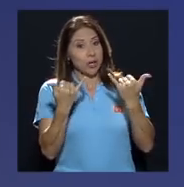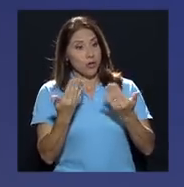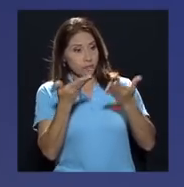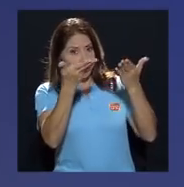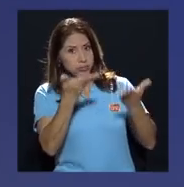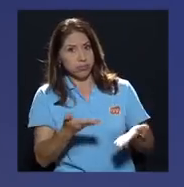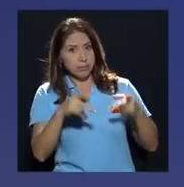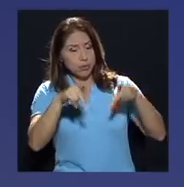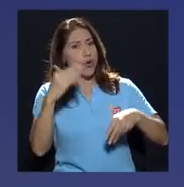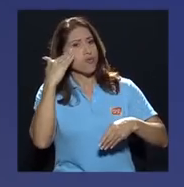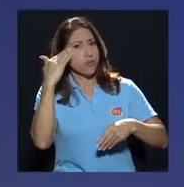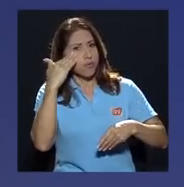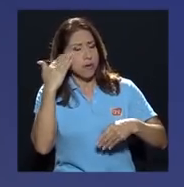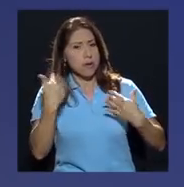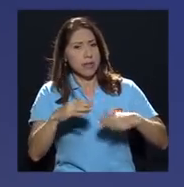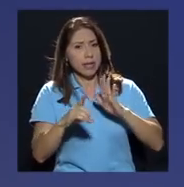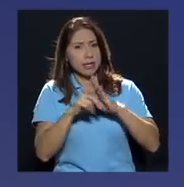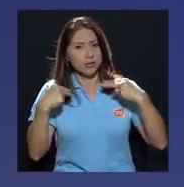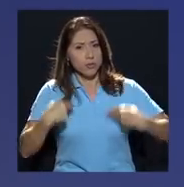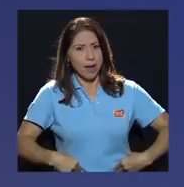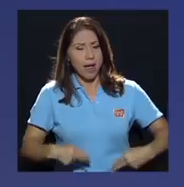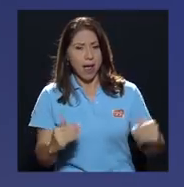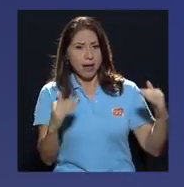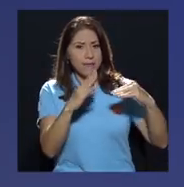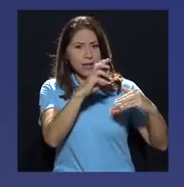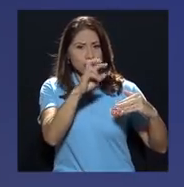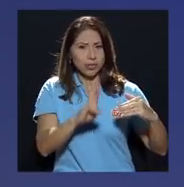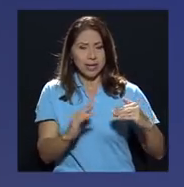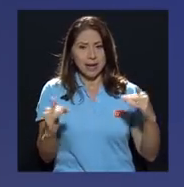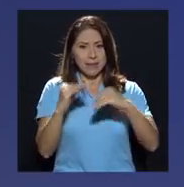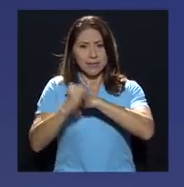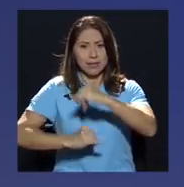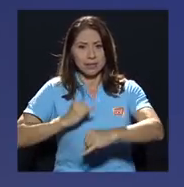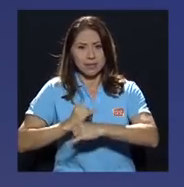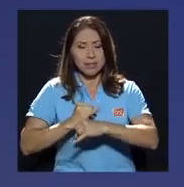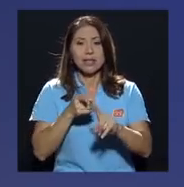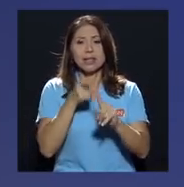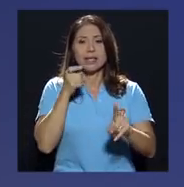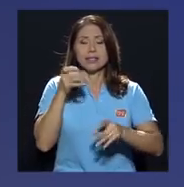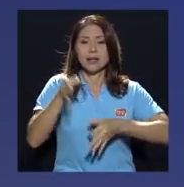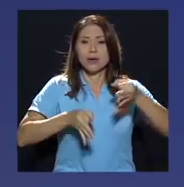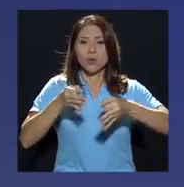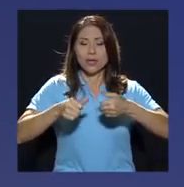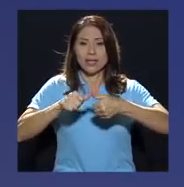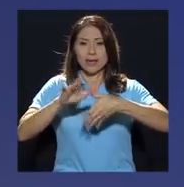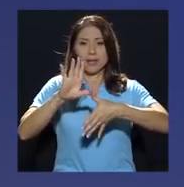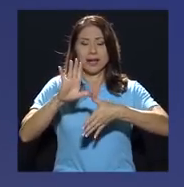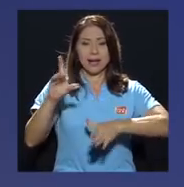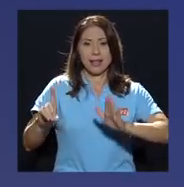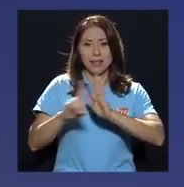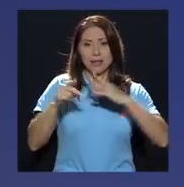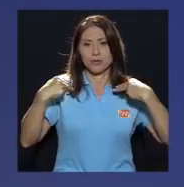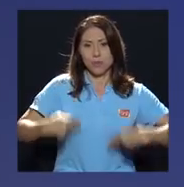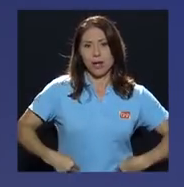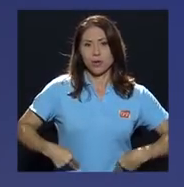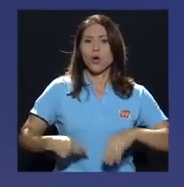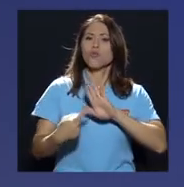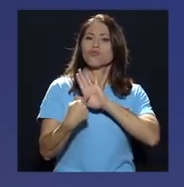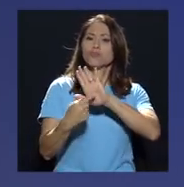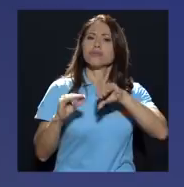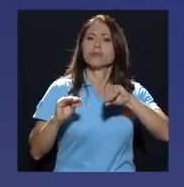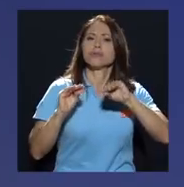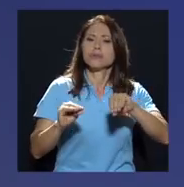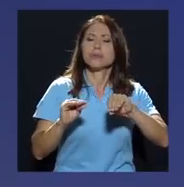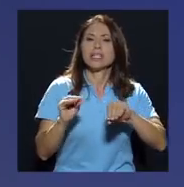referente de derechos humanos a nivel costarricense e internacional que desde la corte interamericana de derechos humanos nos